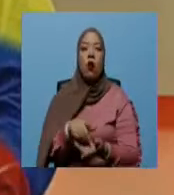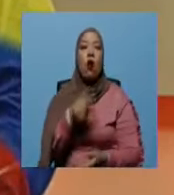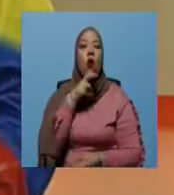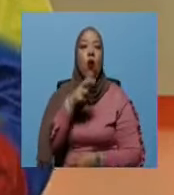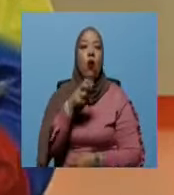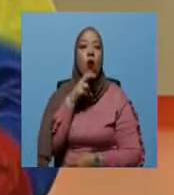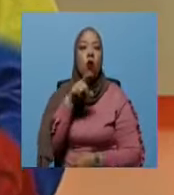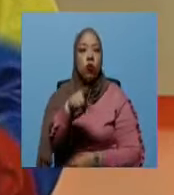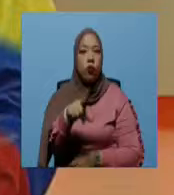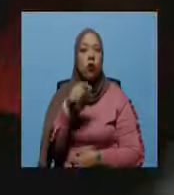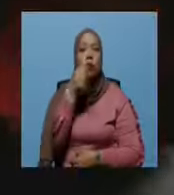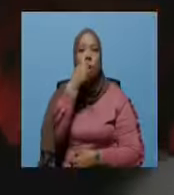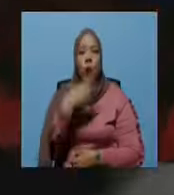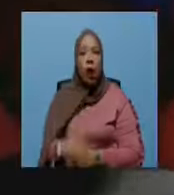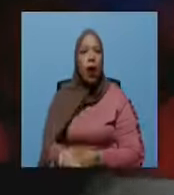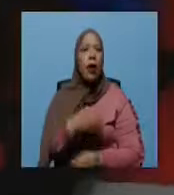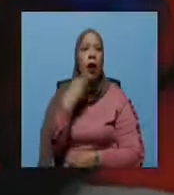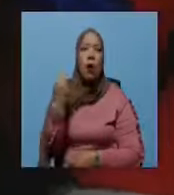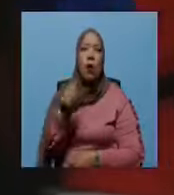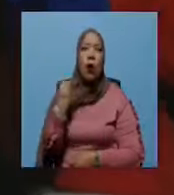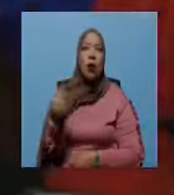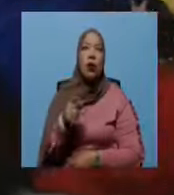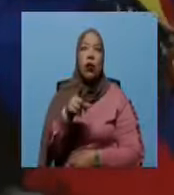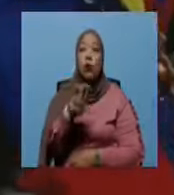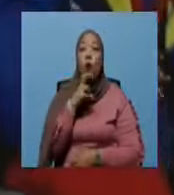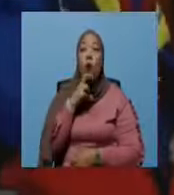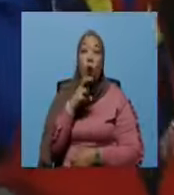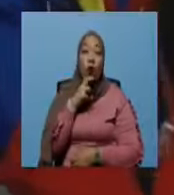oro, porque eres una muchacha de oro.